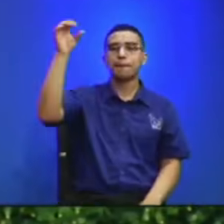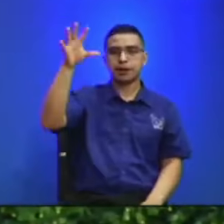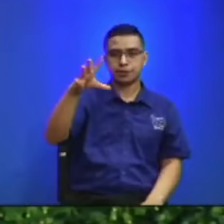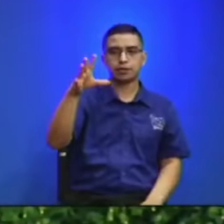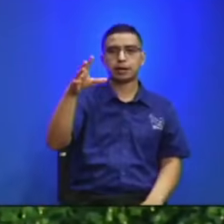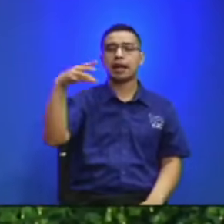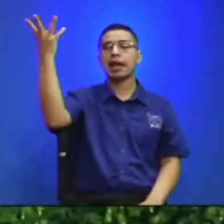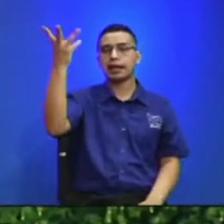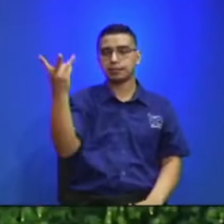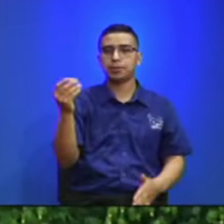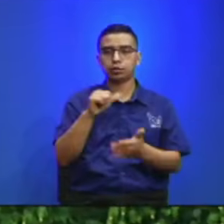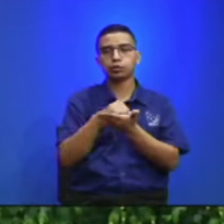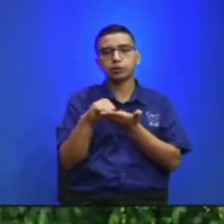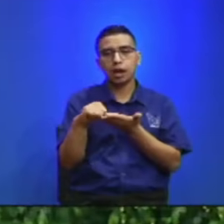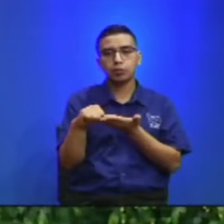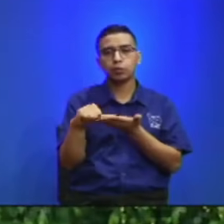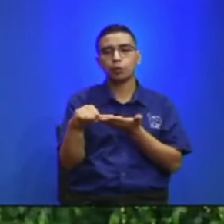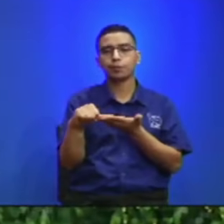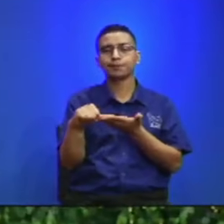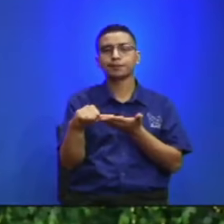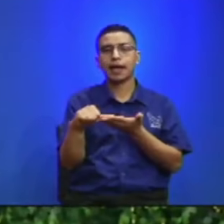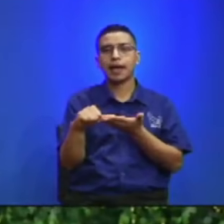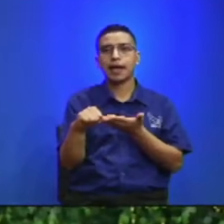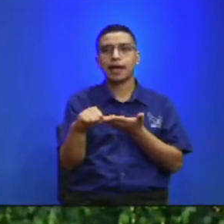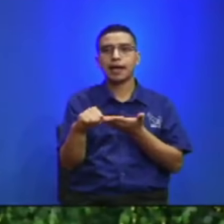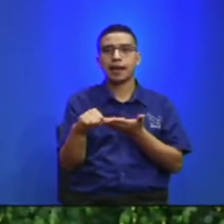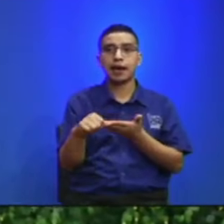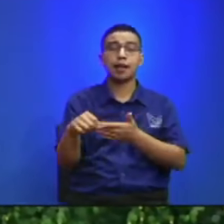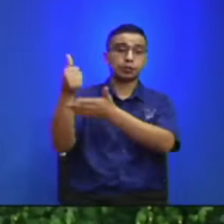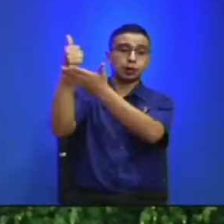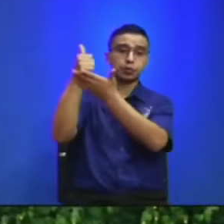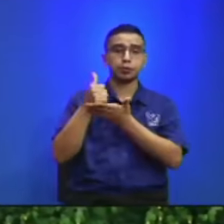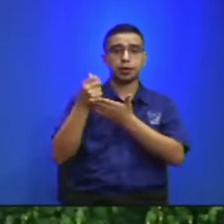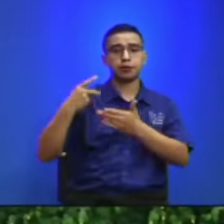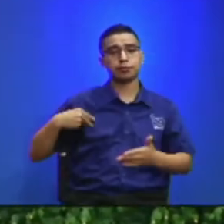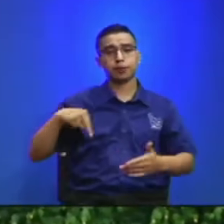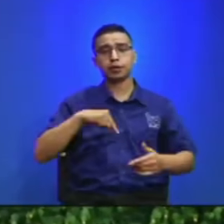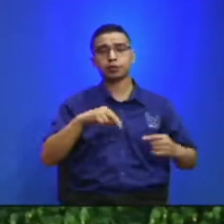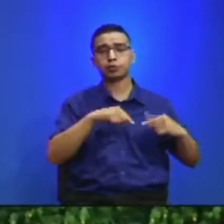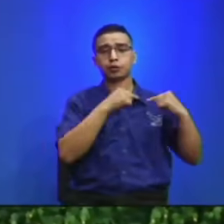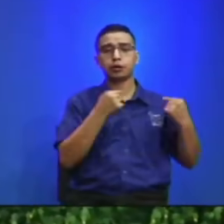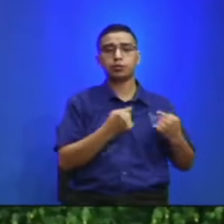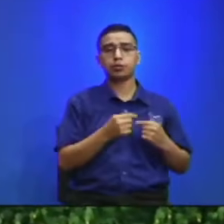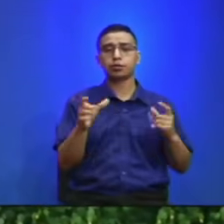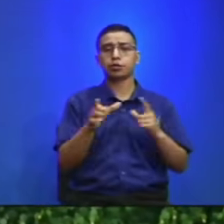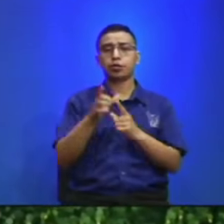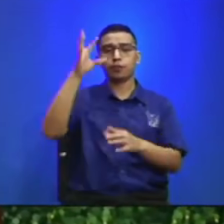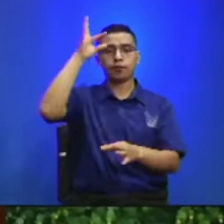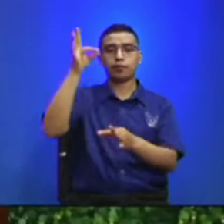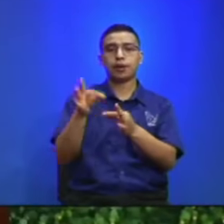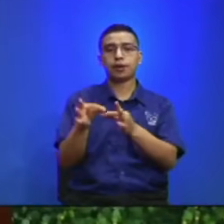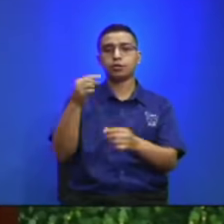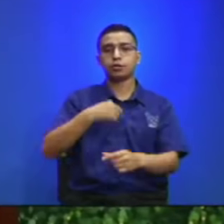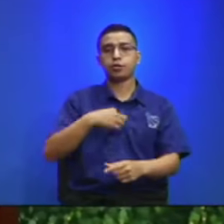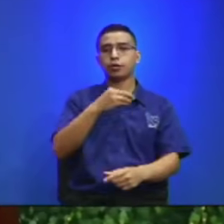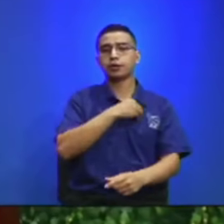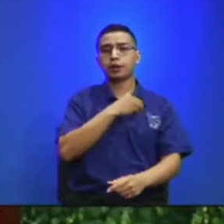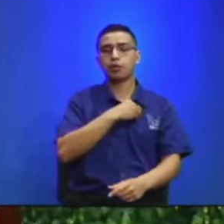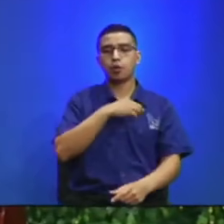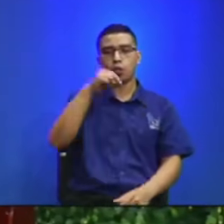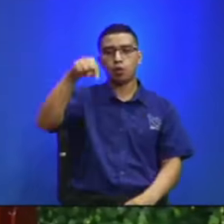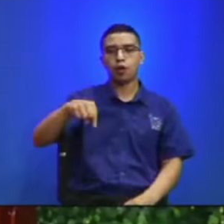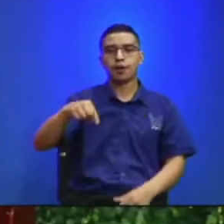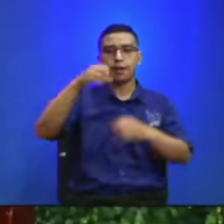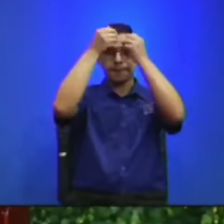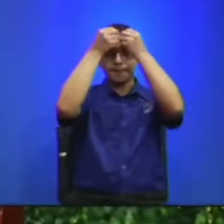el espíritu santo opera en nuestros corazones con fe yo quiero hoy para administrar